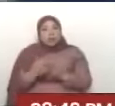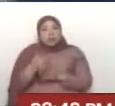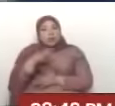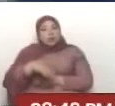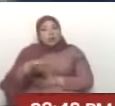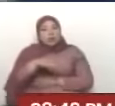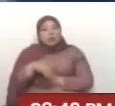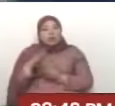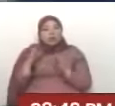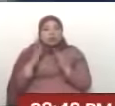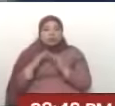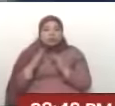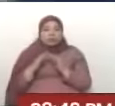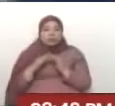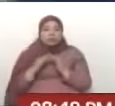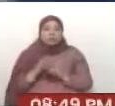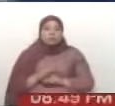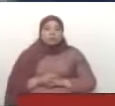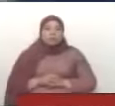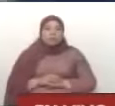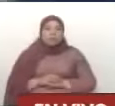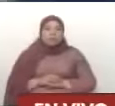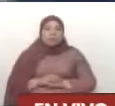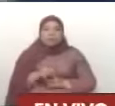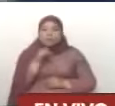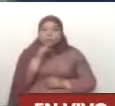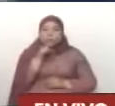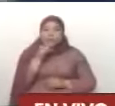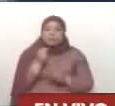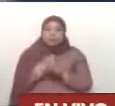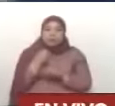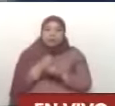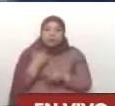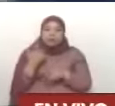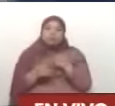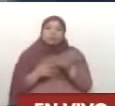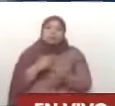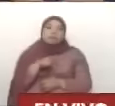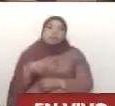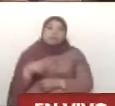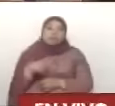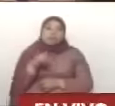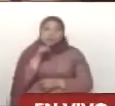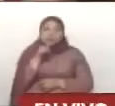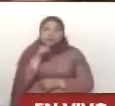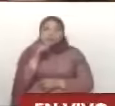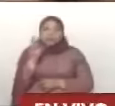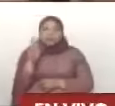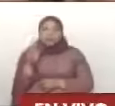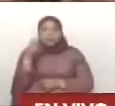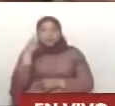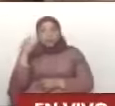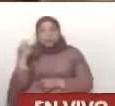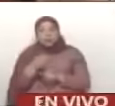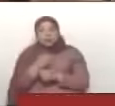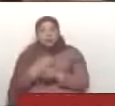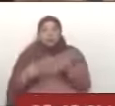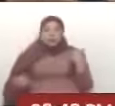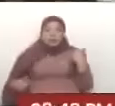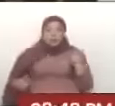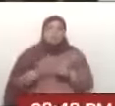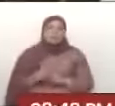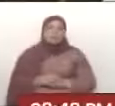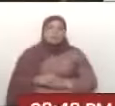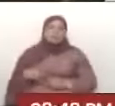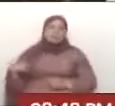espacio, la casa oficial de nuestra selección vinotinto, donde nuestra selección vinotinto está invicta y seguirá invicta, presidente. Por eso queremos darle